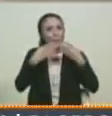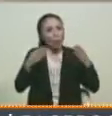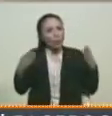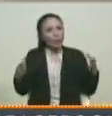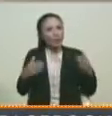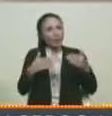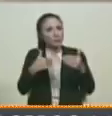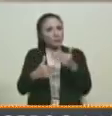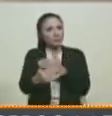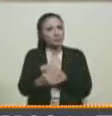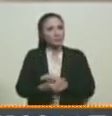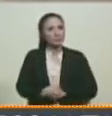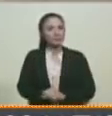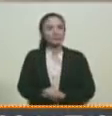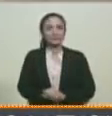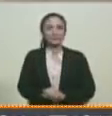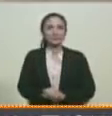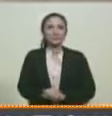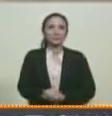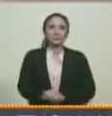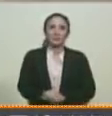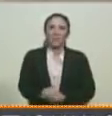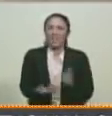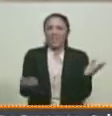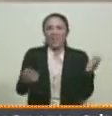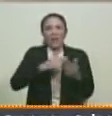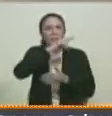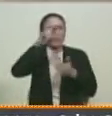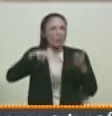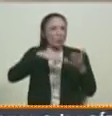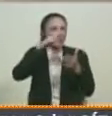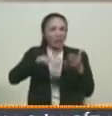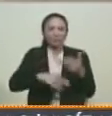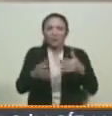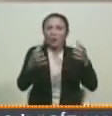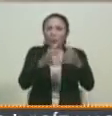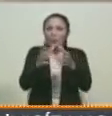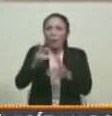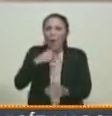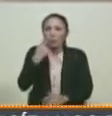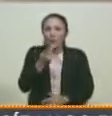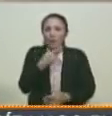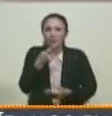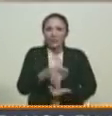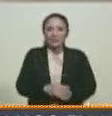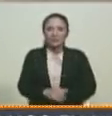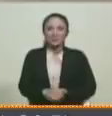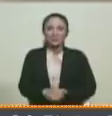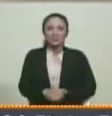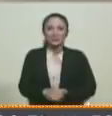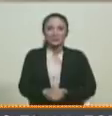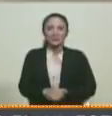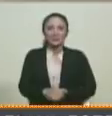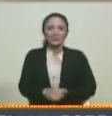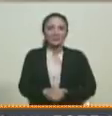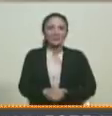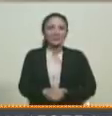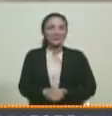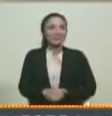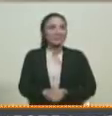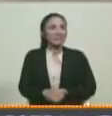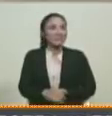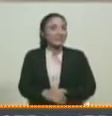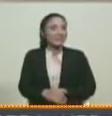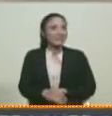Y así hicieron. Y más nunca el Partido Comunista y el MIR tomaron un fusil, una pistola, un arma para llevar